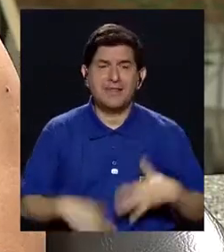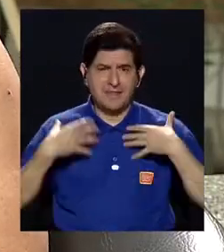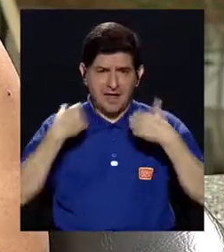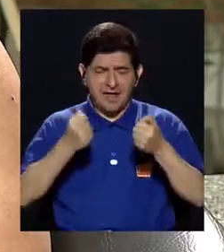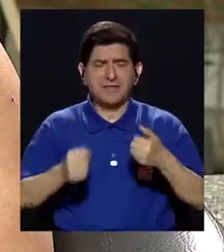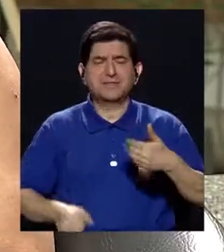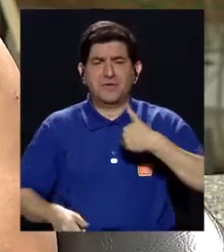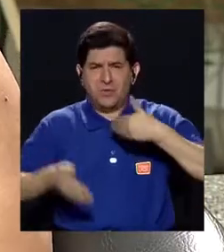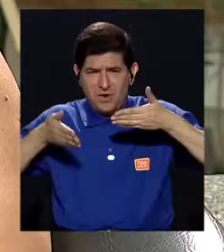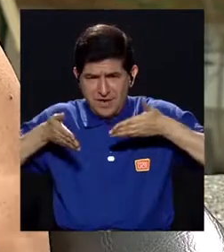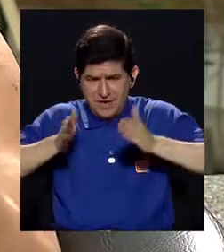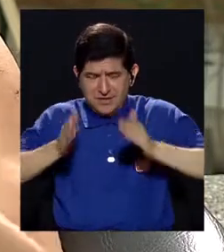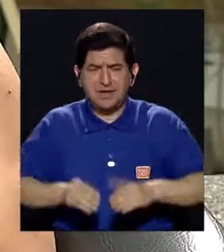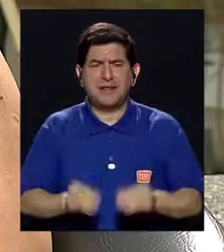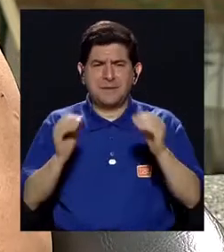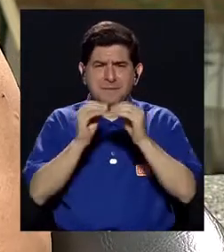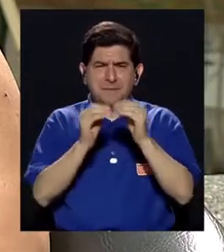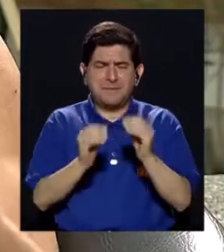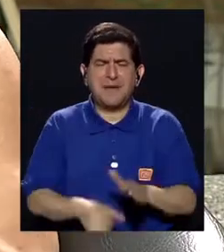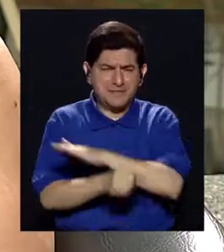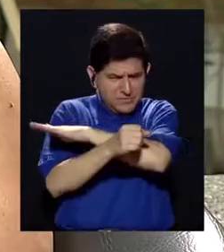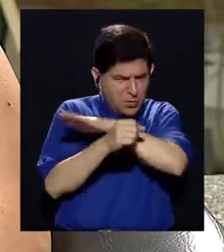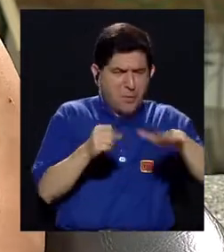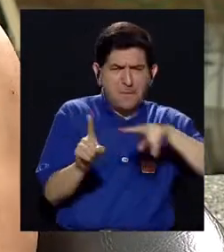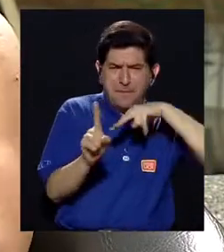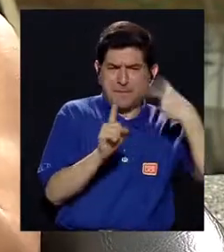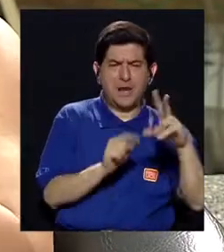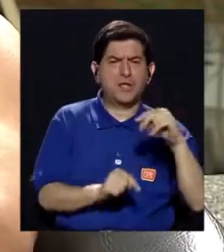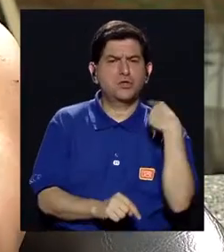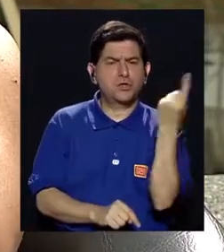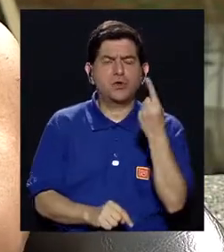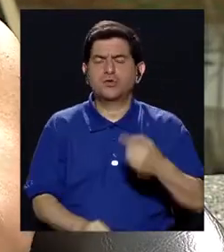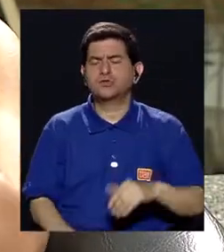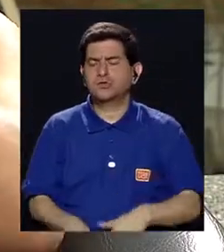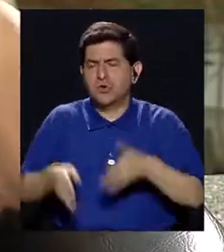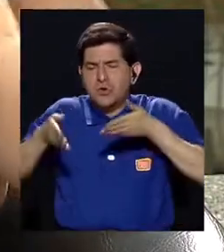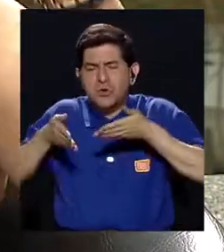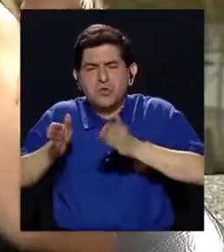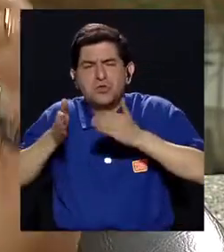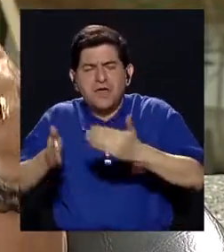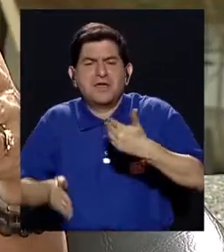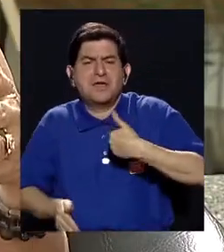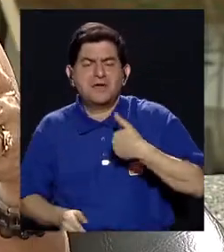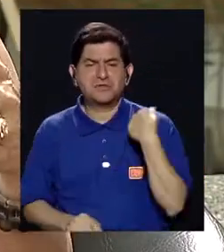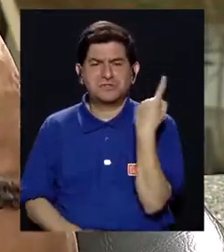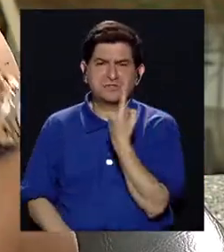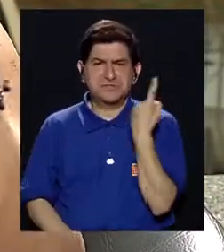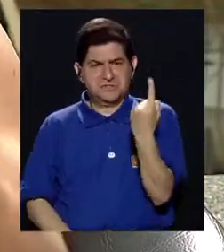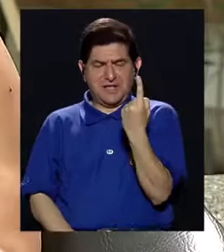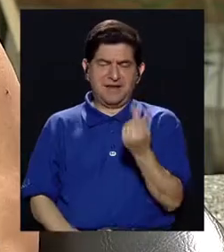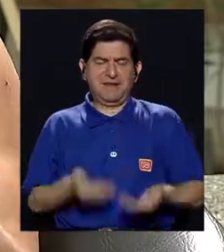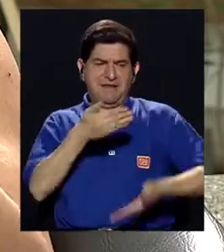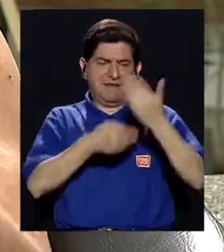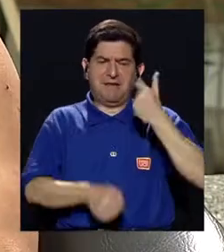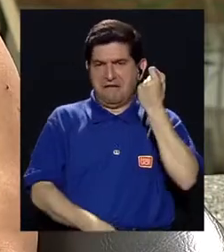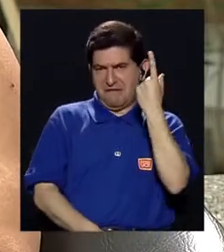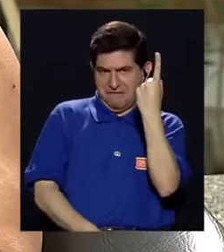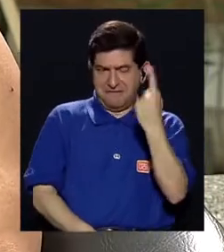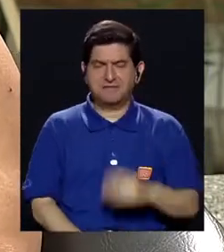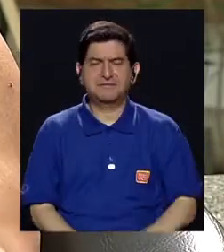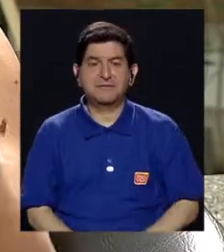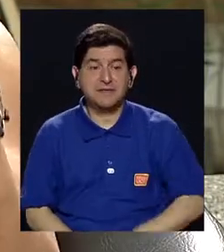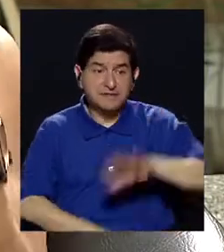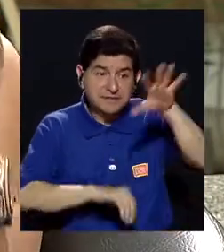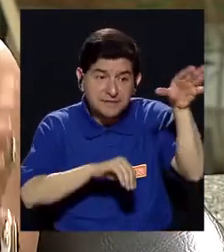reproductivo en ese sentido que se entendía antes. Y además, sacamos de ahí, para hacerlo explícito, y que ha costado incluso en las